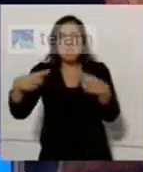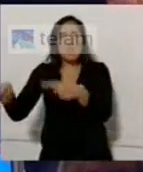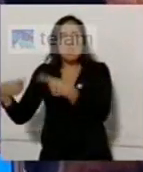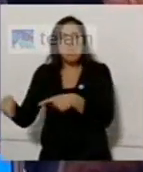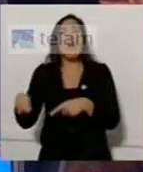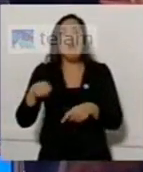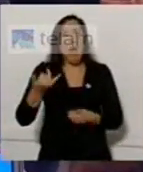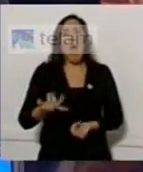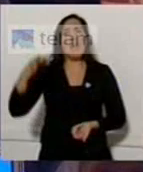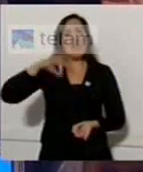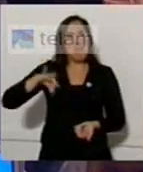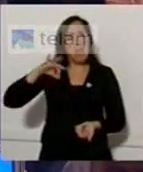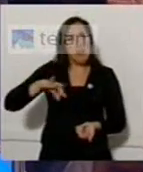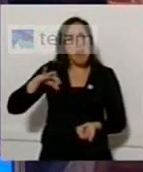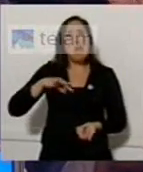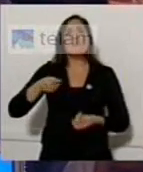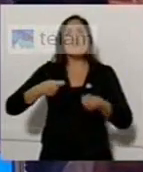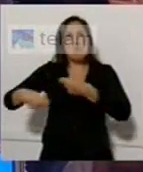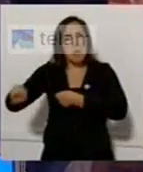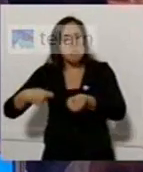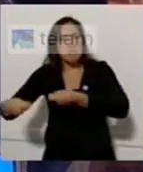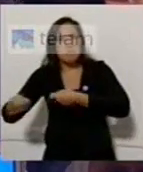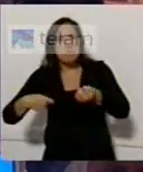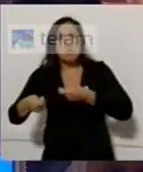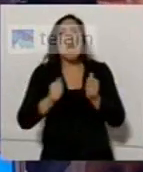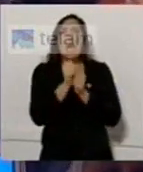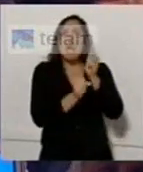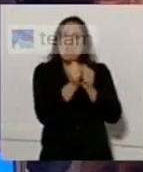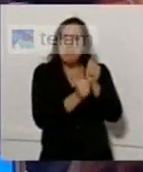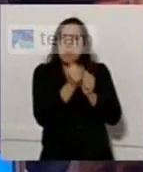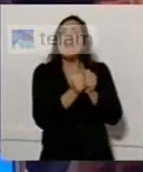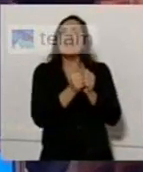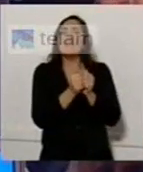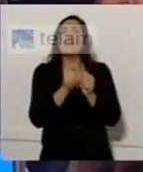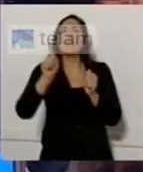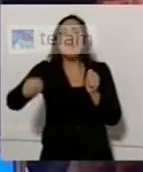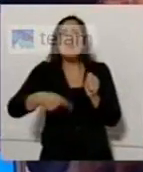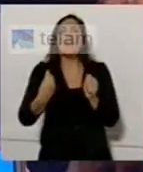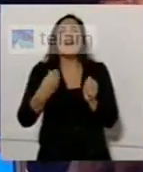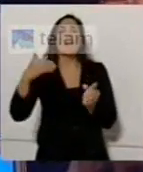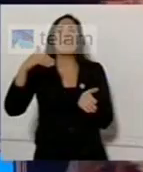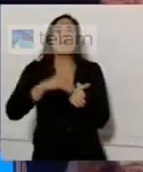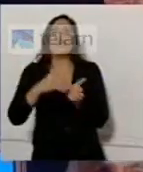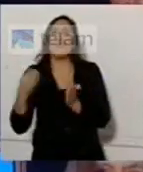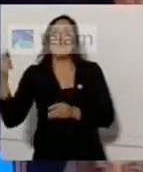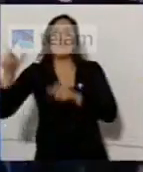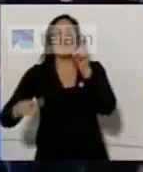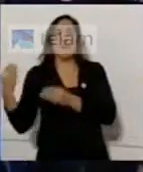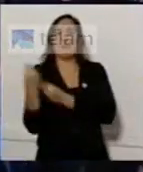ganancias, rentabilidad y crecimiento de sus empresas, que ha generado también los millones de puestos de